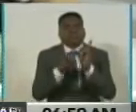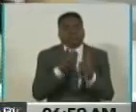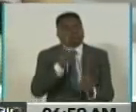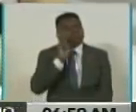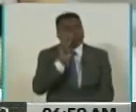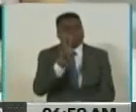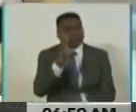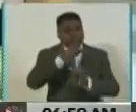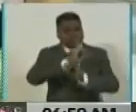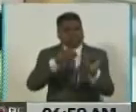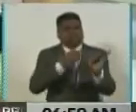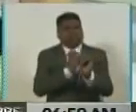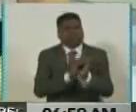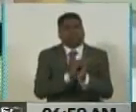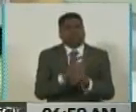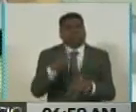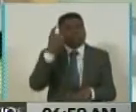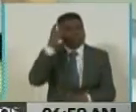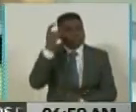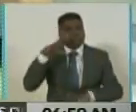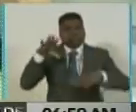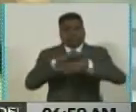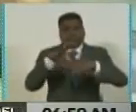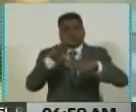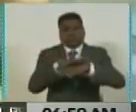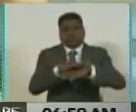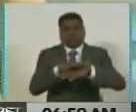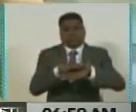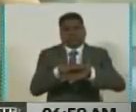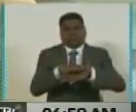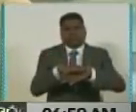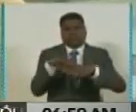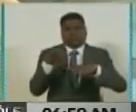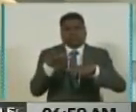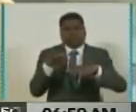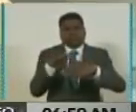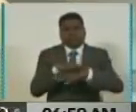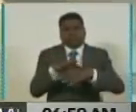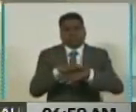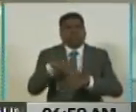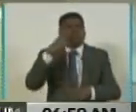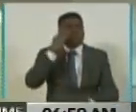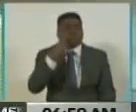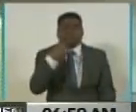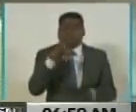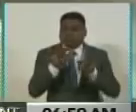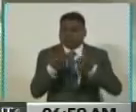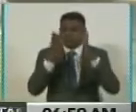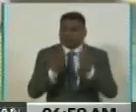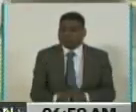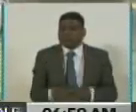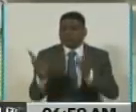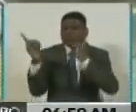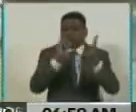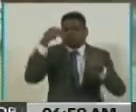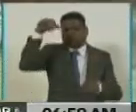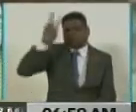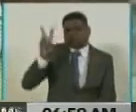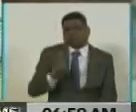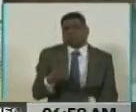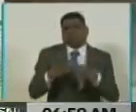internacionales. Y es que el día martes el secretario de la UNASUR, Ernesto Samper, ofreció justamente avances y declaraciones sobre el diálogo de Venezuela, los avances